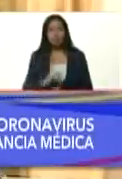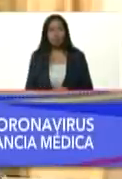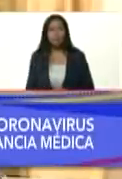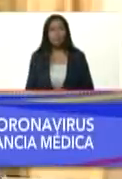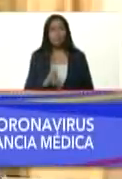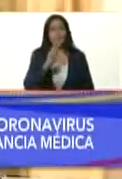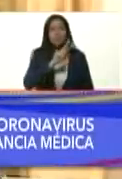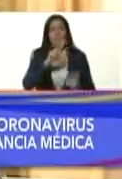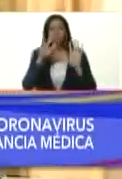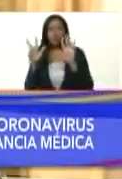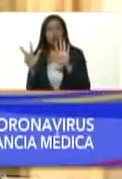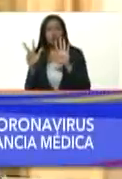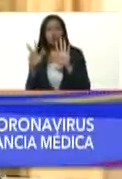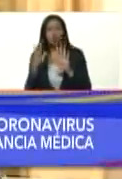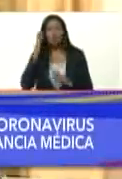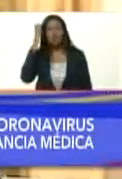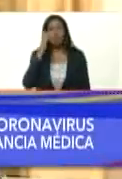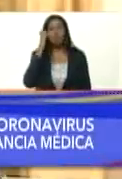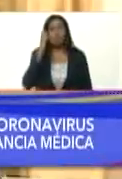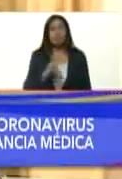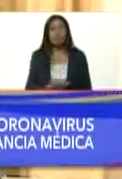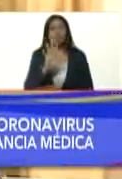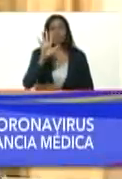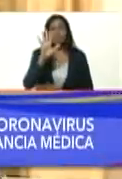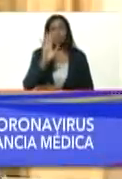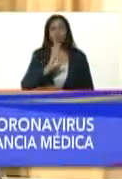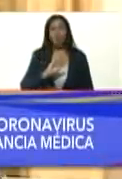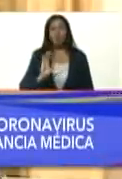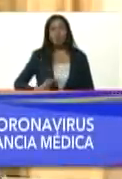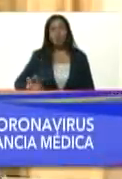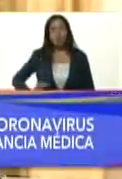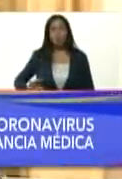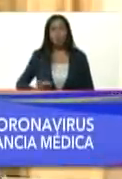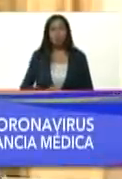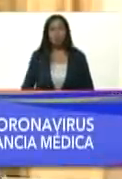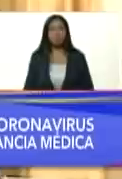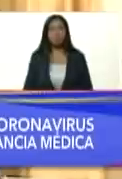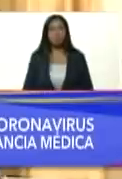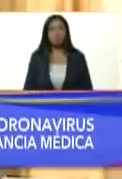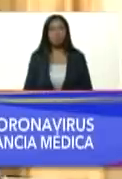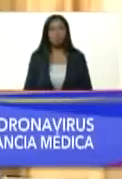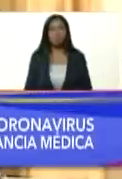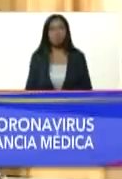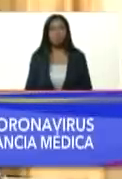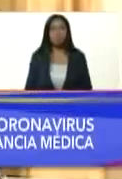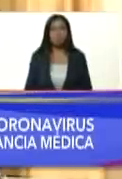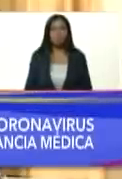28 de Europa y 5 de Cúcuta, de Colombia.